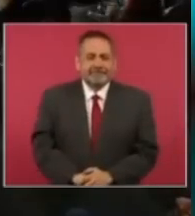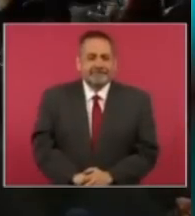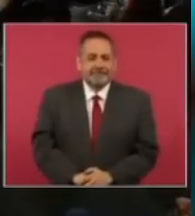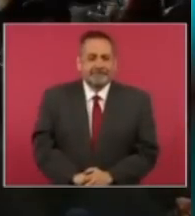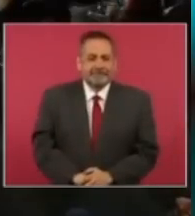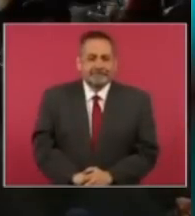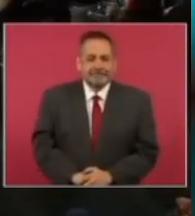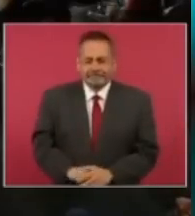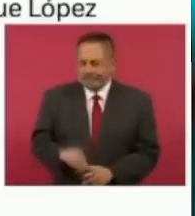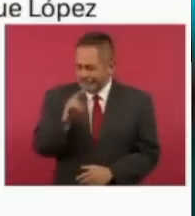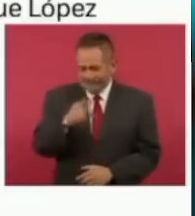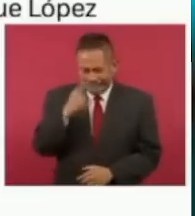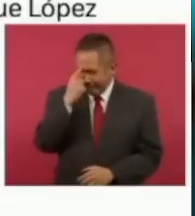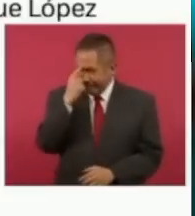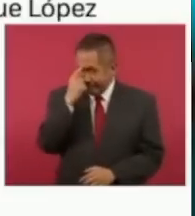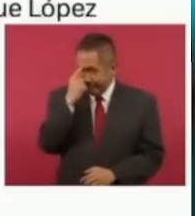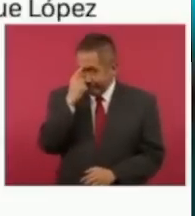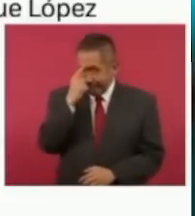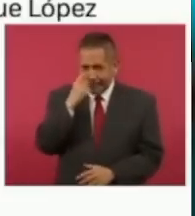Pero es de veras.